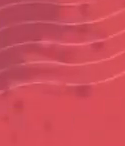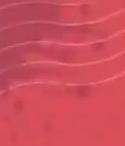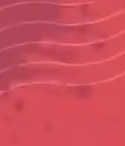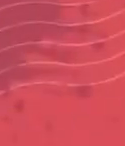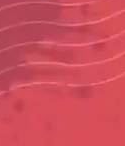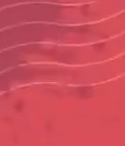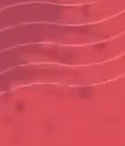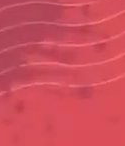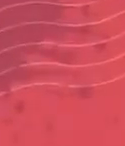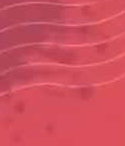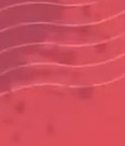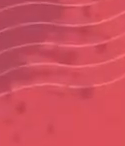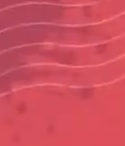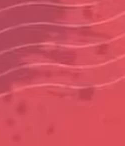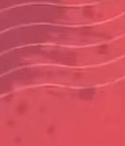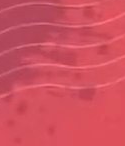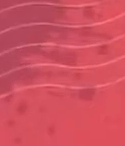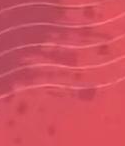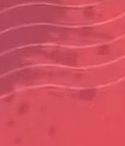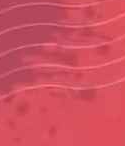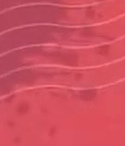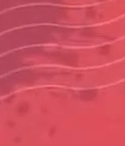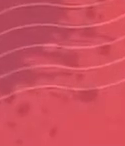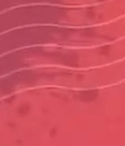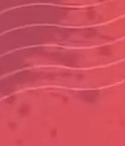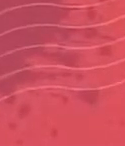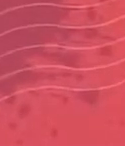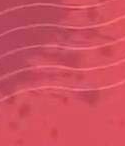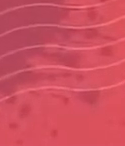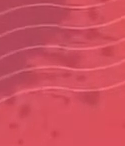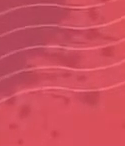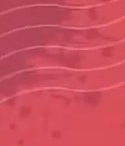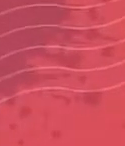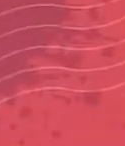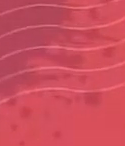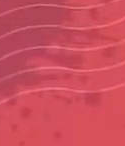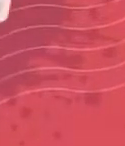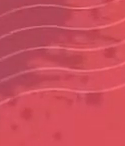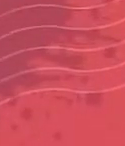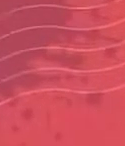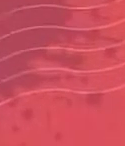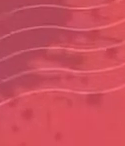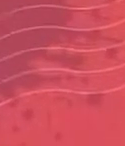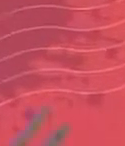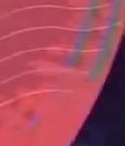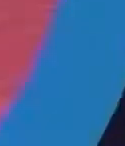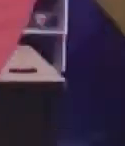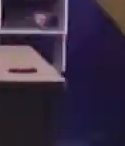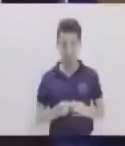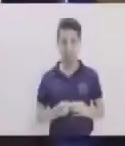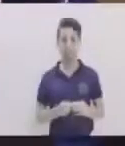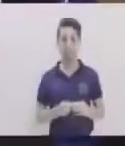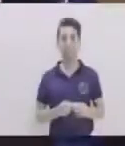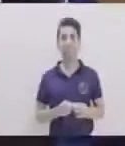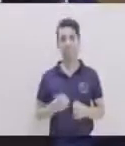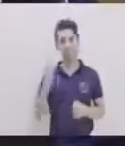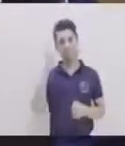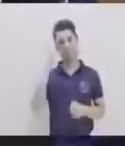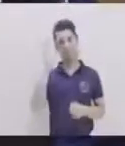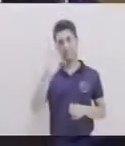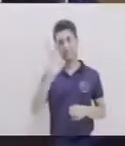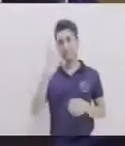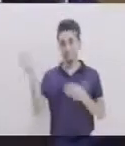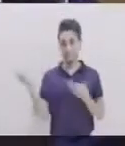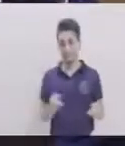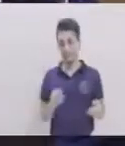Aprende a comunicarte y a expresarte de manera correcta. Este es el segmento de comunicación y lenguaje. Hola,